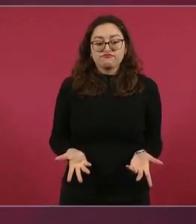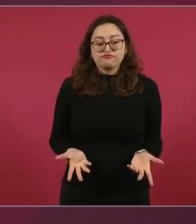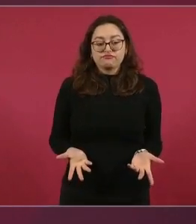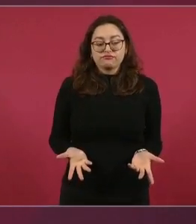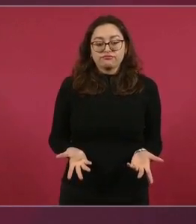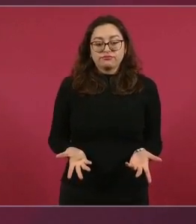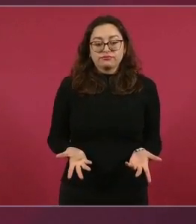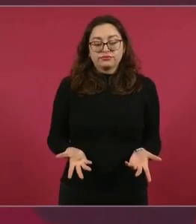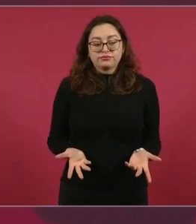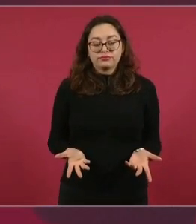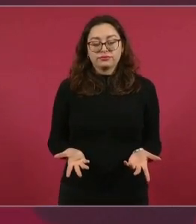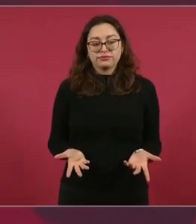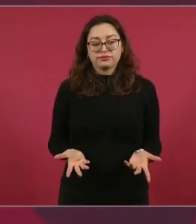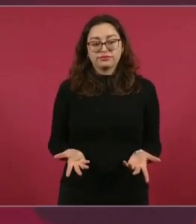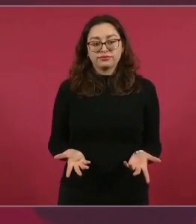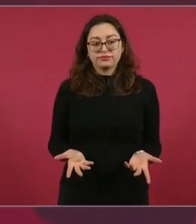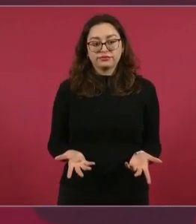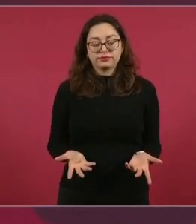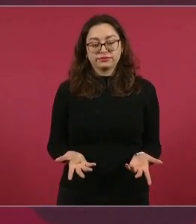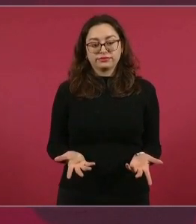en el caso de las ternas,